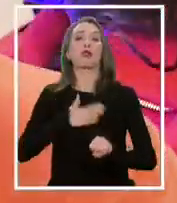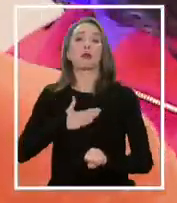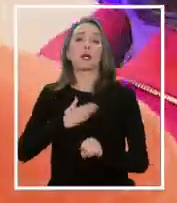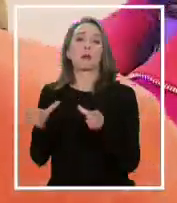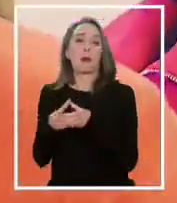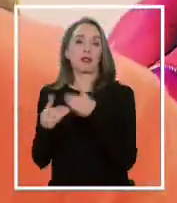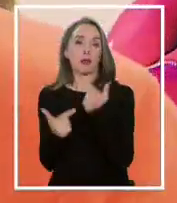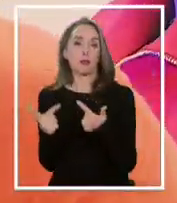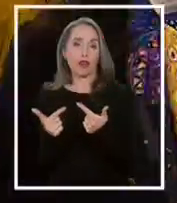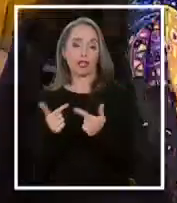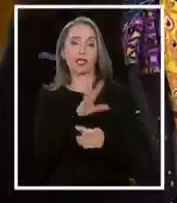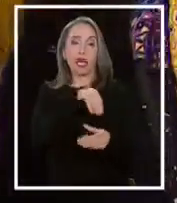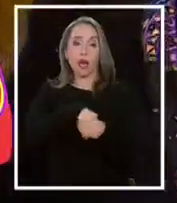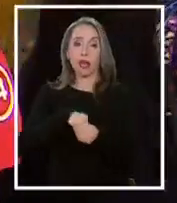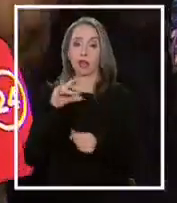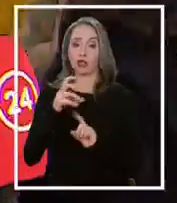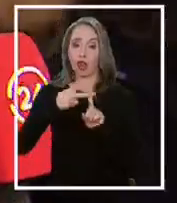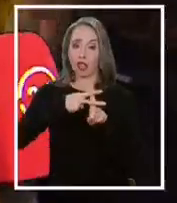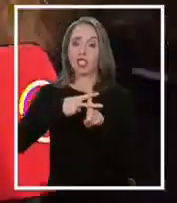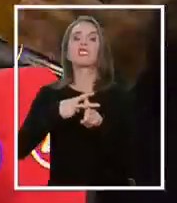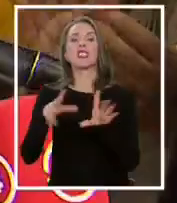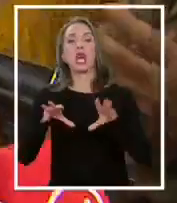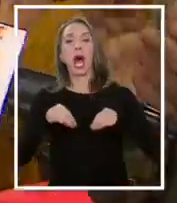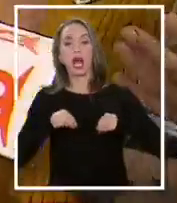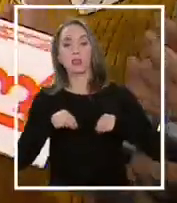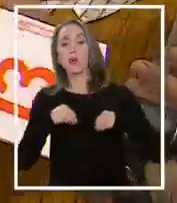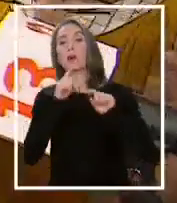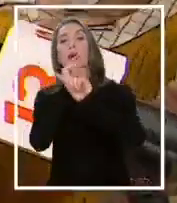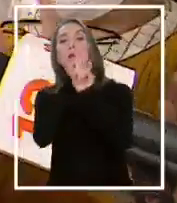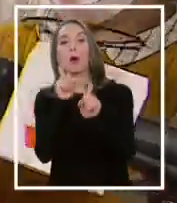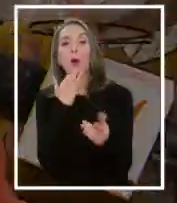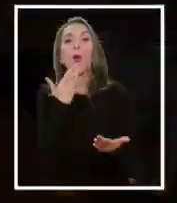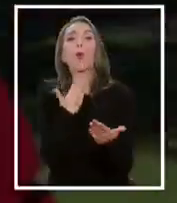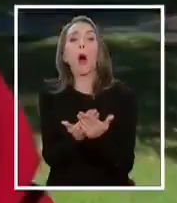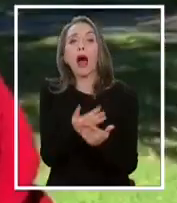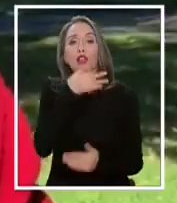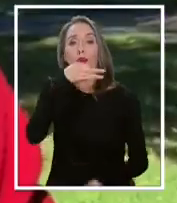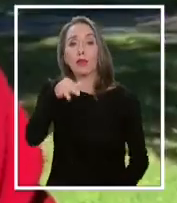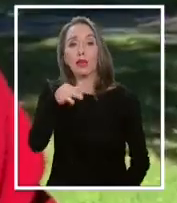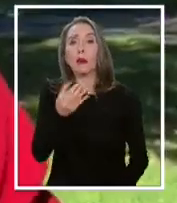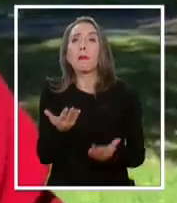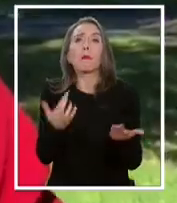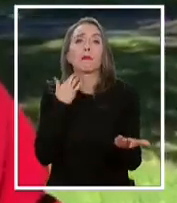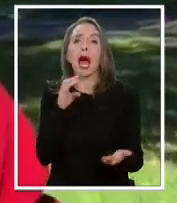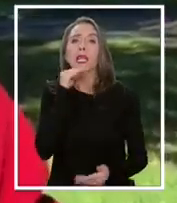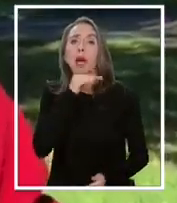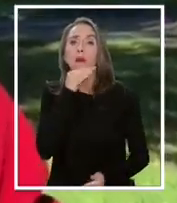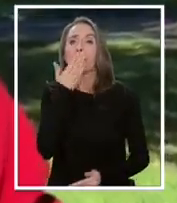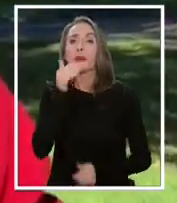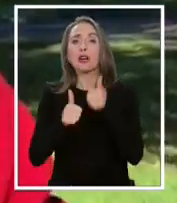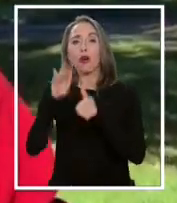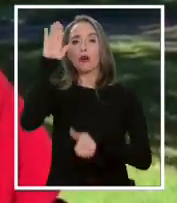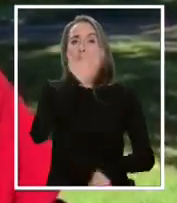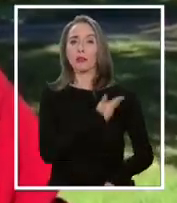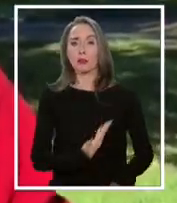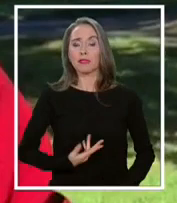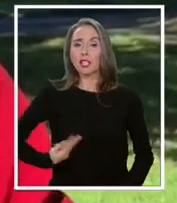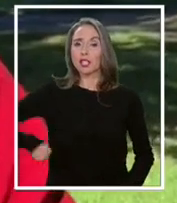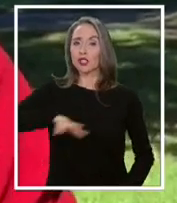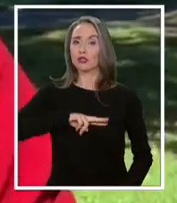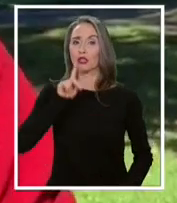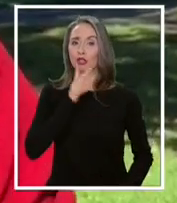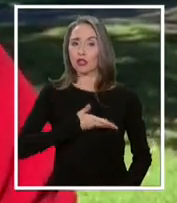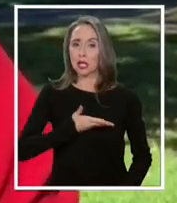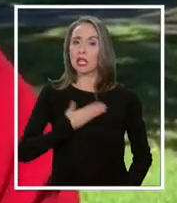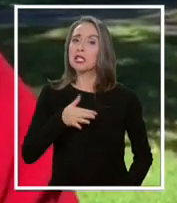partido algunos el interior de la de seis ya lo asumen la pregunta es cuando para que apurara la mejor carta presidencial que tenemos pues